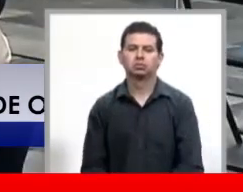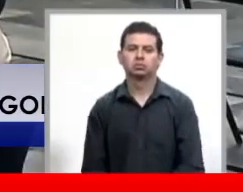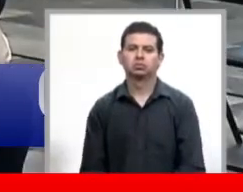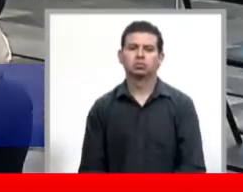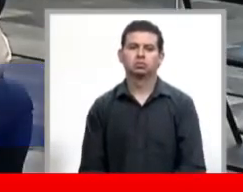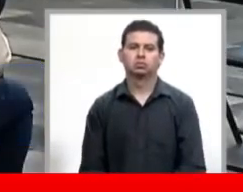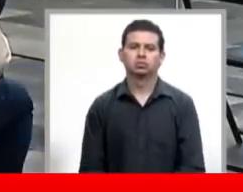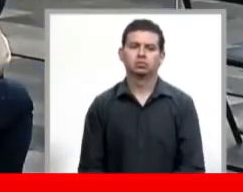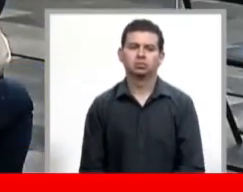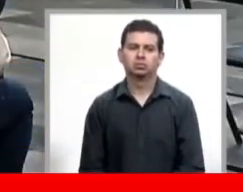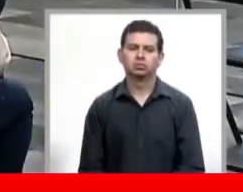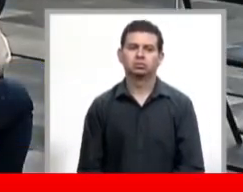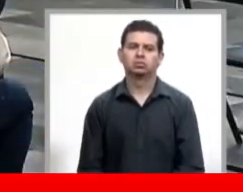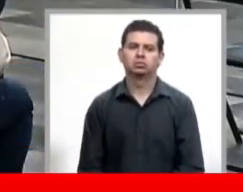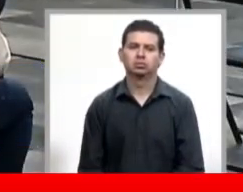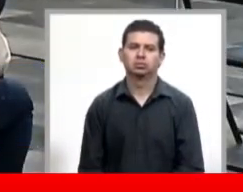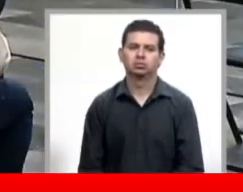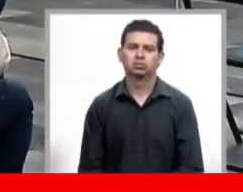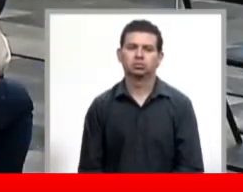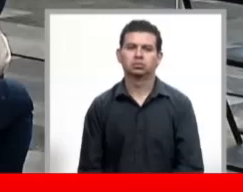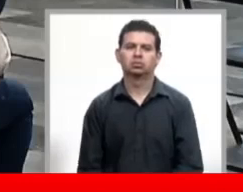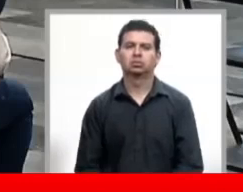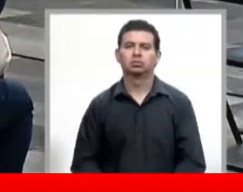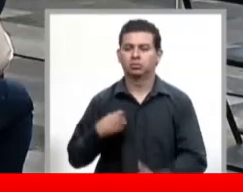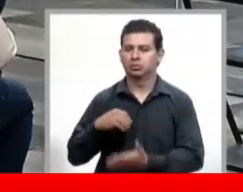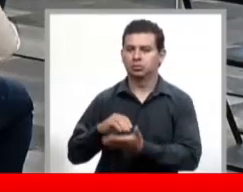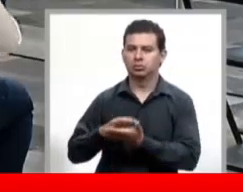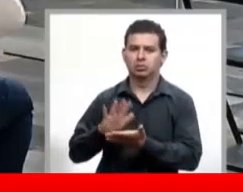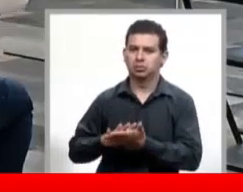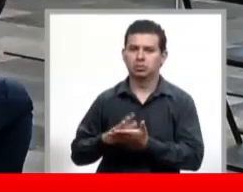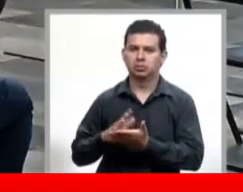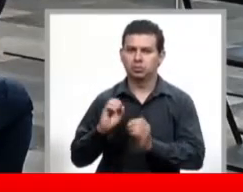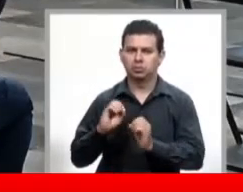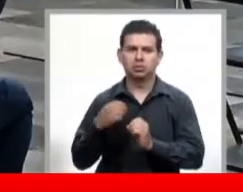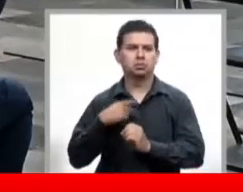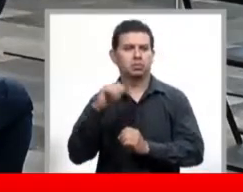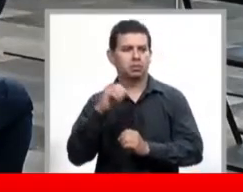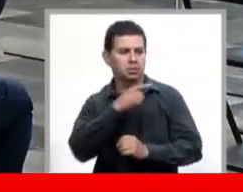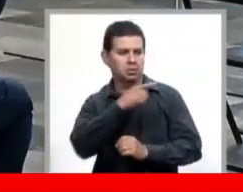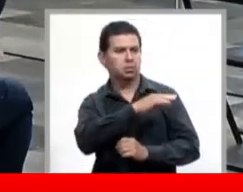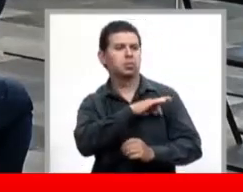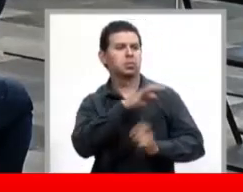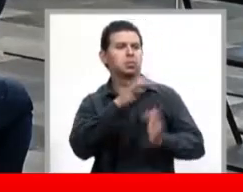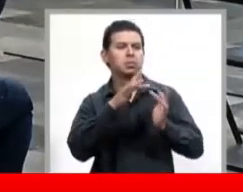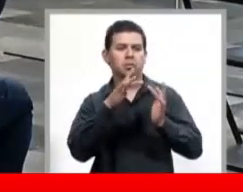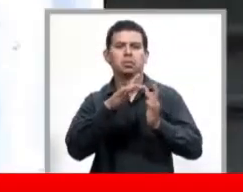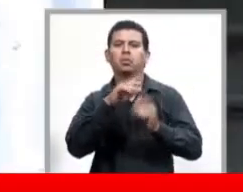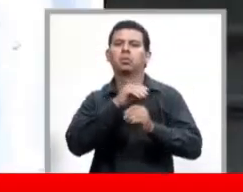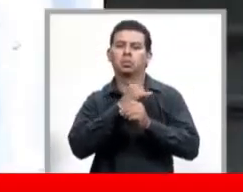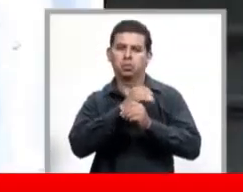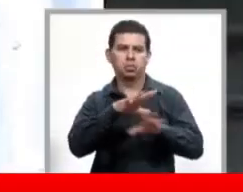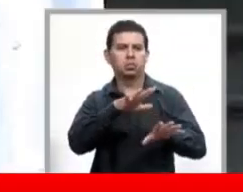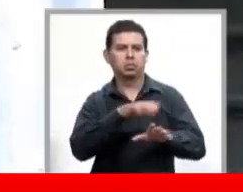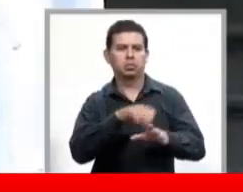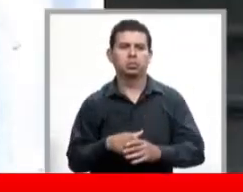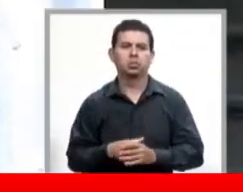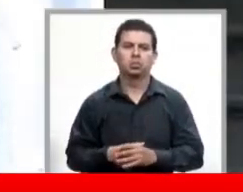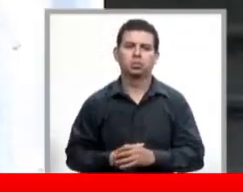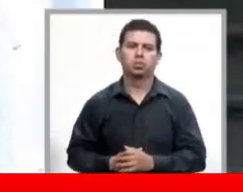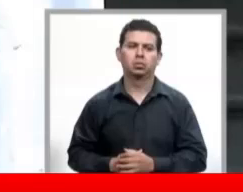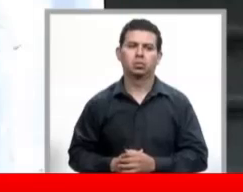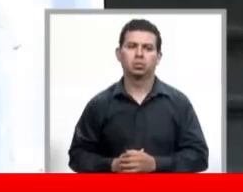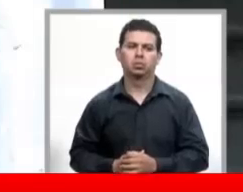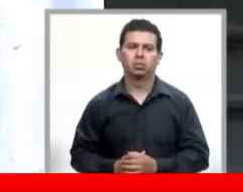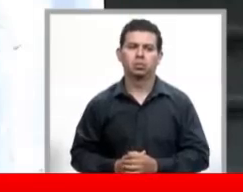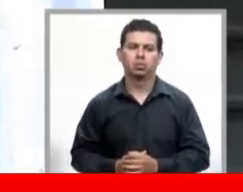No tengo el dato aquí a la mano, pero con mucho gusto le voy a pedir a Paco que te lo comparte. Son ya más de